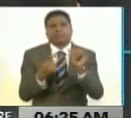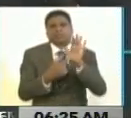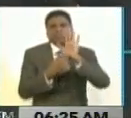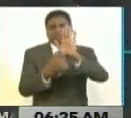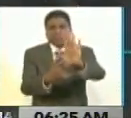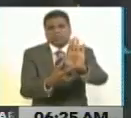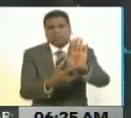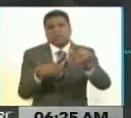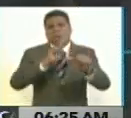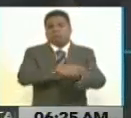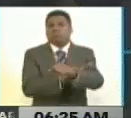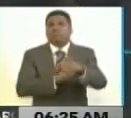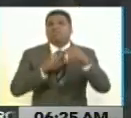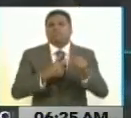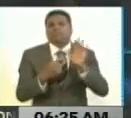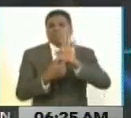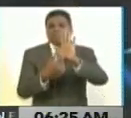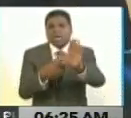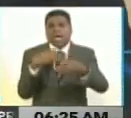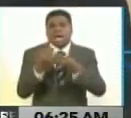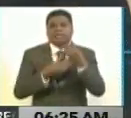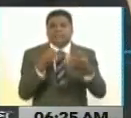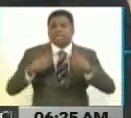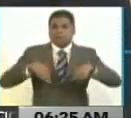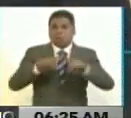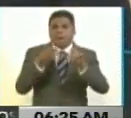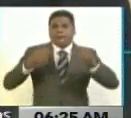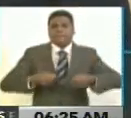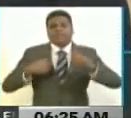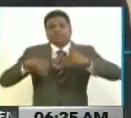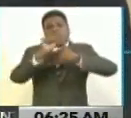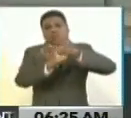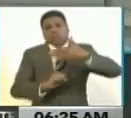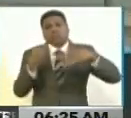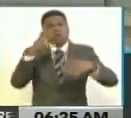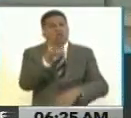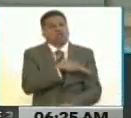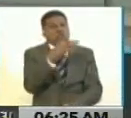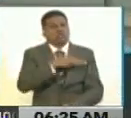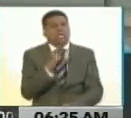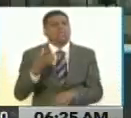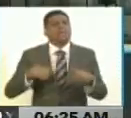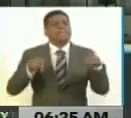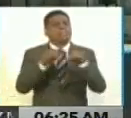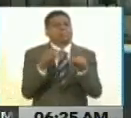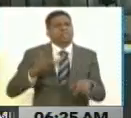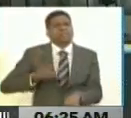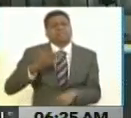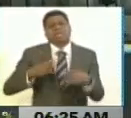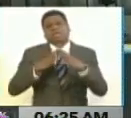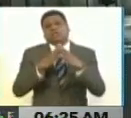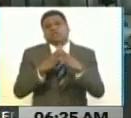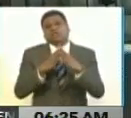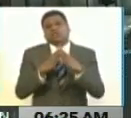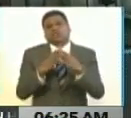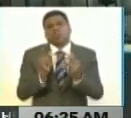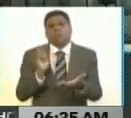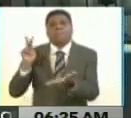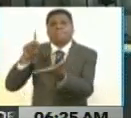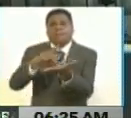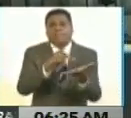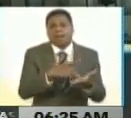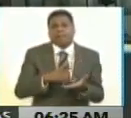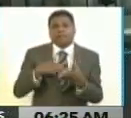fuerte en esta época, y ahí es donde se crea un Mercosur con un cariz mucho más social, que su clímax sería la entrada de Venezuela en el